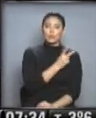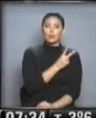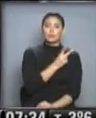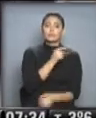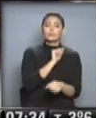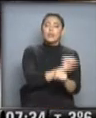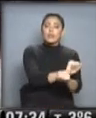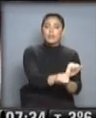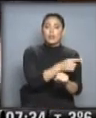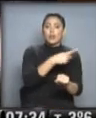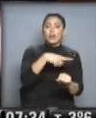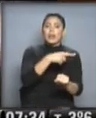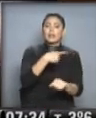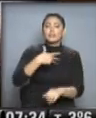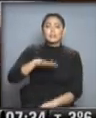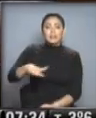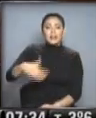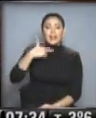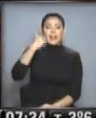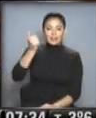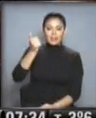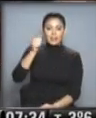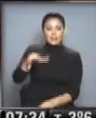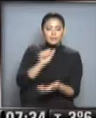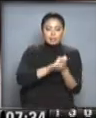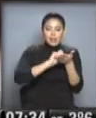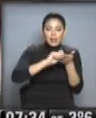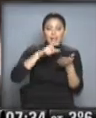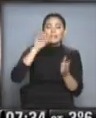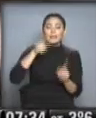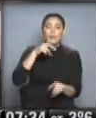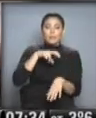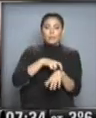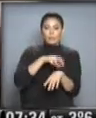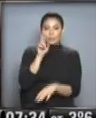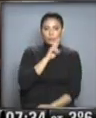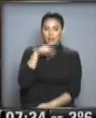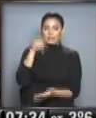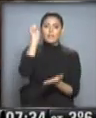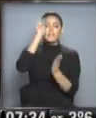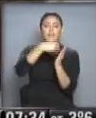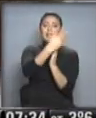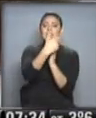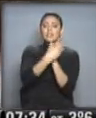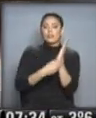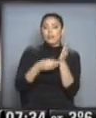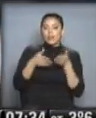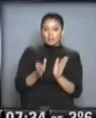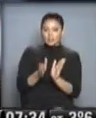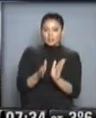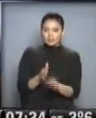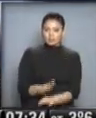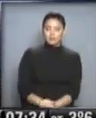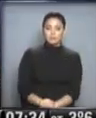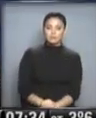Elichart, quienes escribieron como hija a Elena, y a la médica Silvia Marta Kirilovsky, quien firmó el certificado de nacimiento.